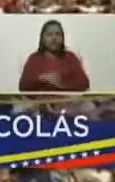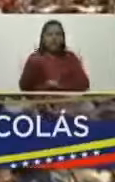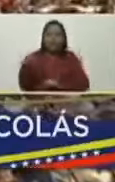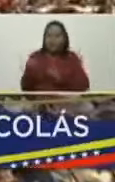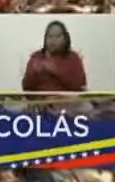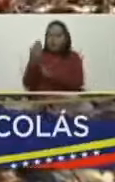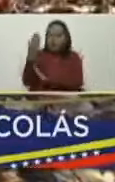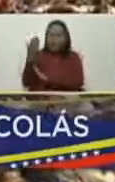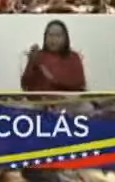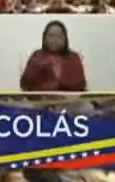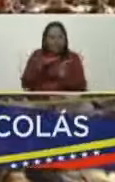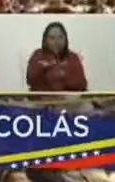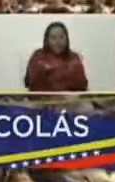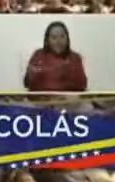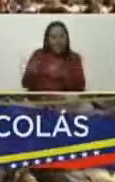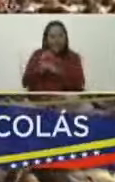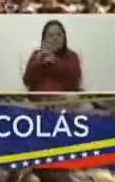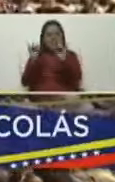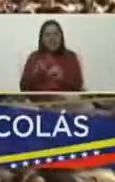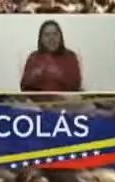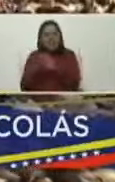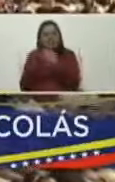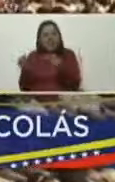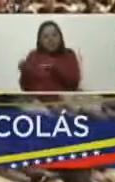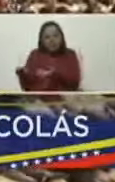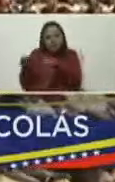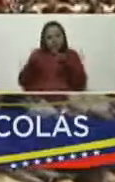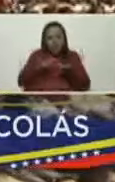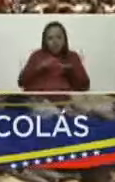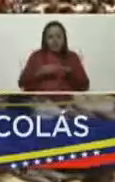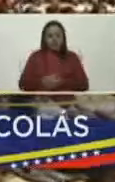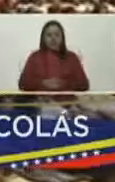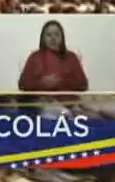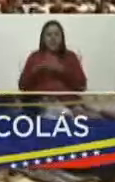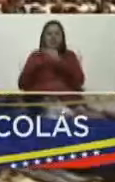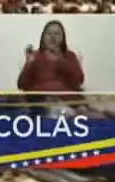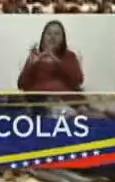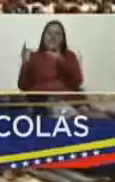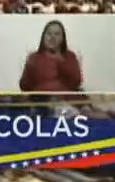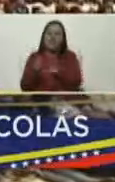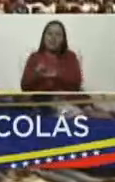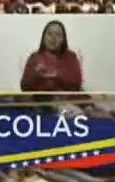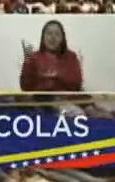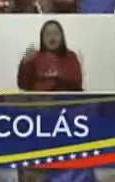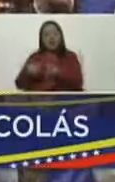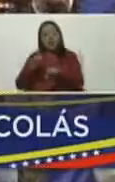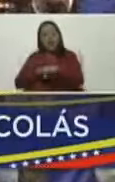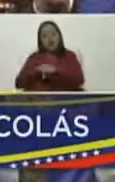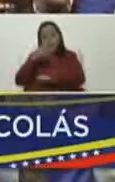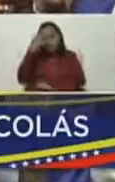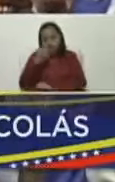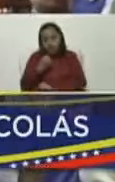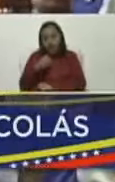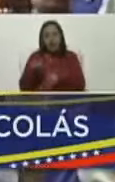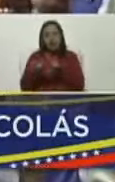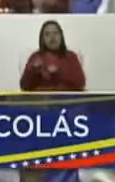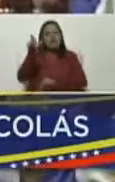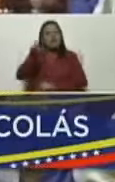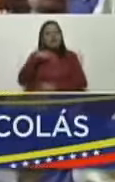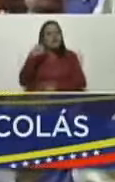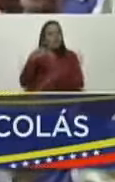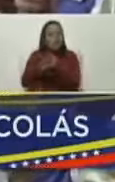lleva felicidad a todo el que la obsequia, pues, a toda la familia, hasta en un momento más triste como es el fallecimiento de un ser